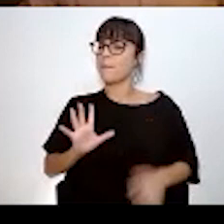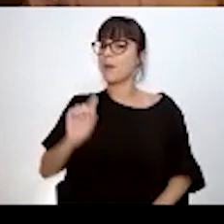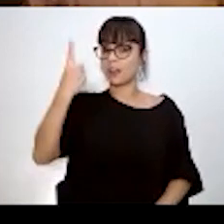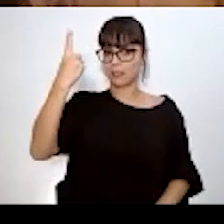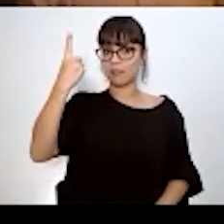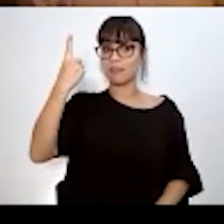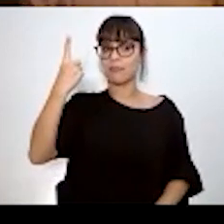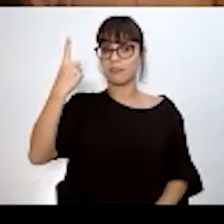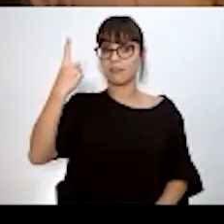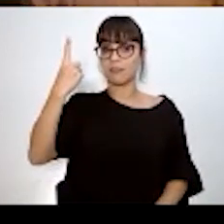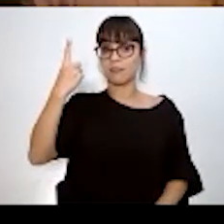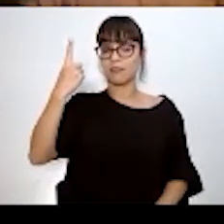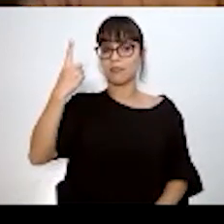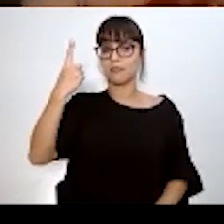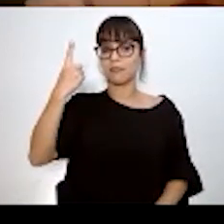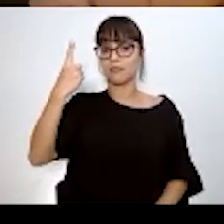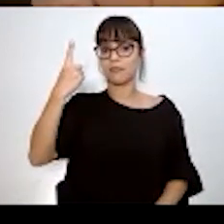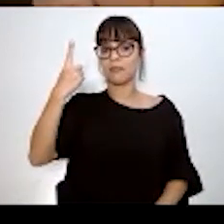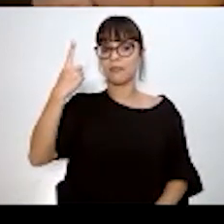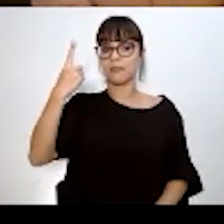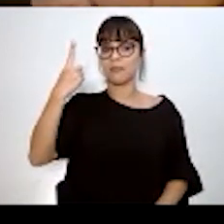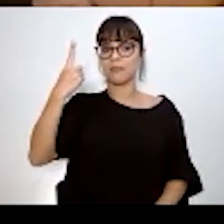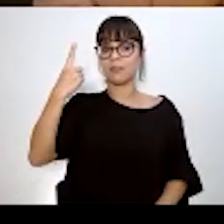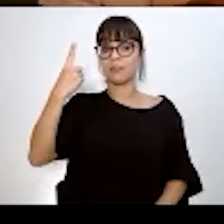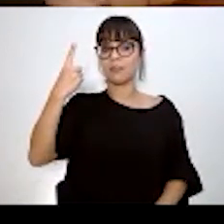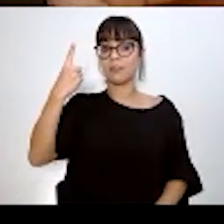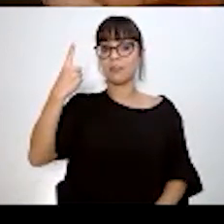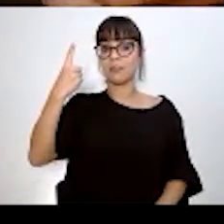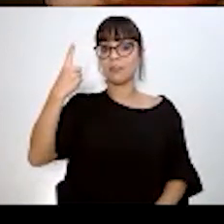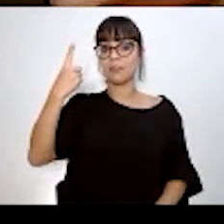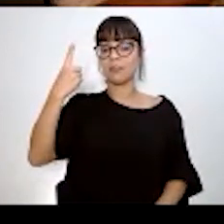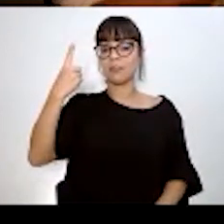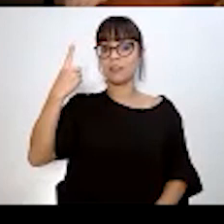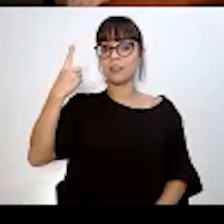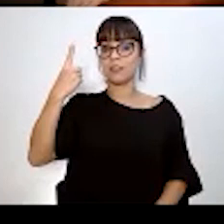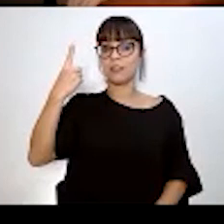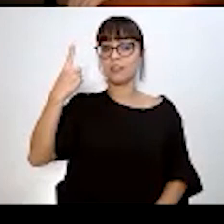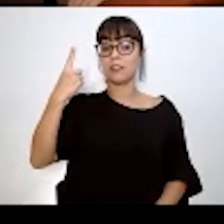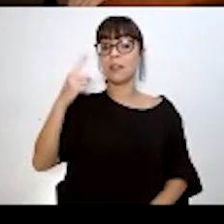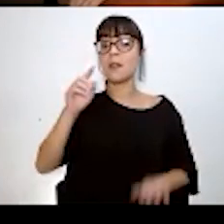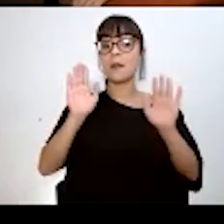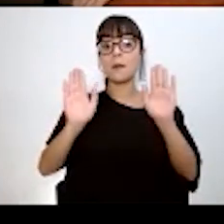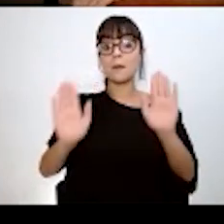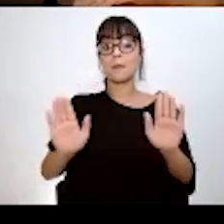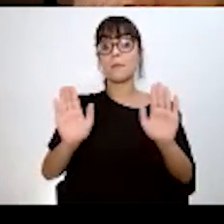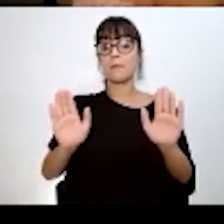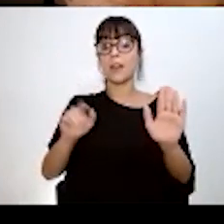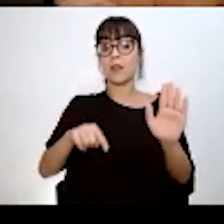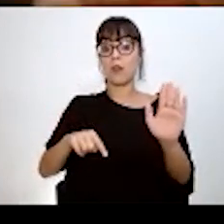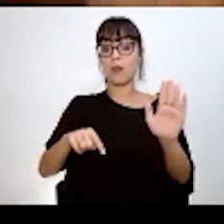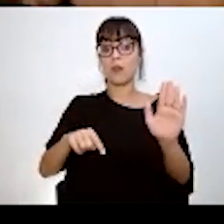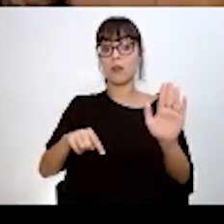número de habitantes de todo el archipiélago, pero lo que no sabemos es cómo fue ese proceso que llevó desde el